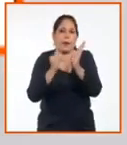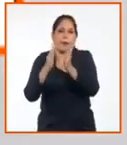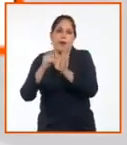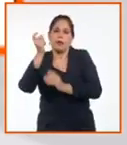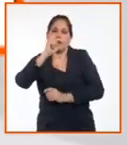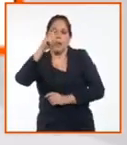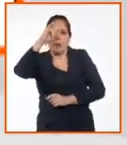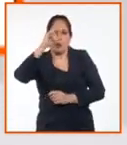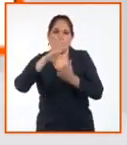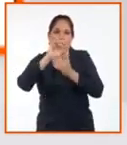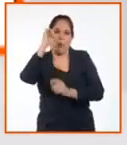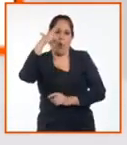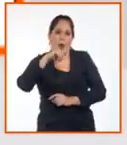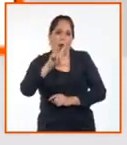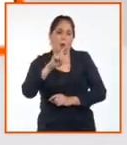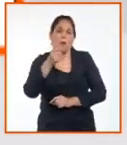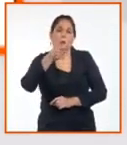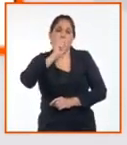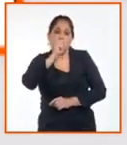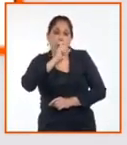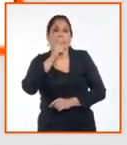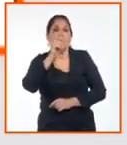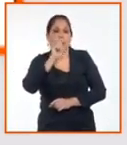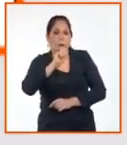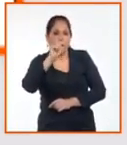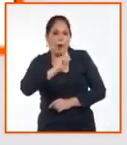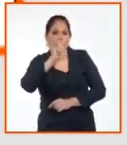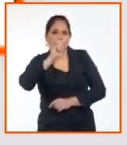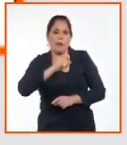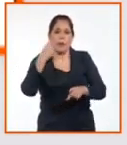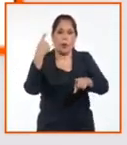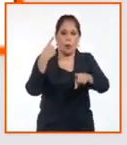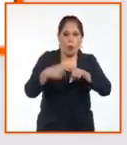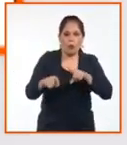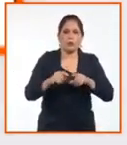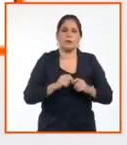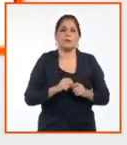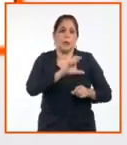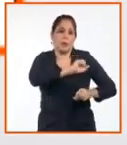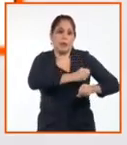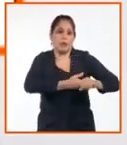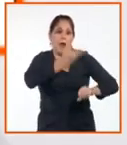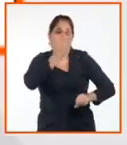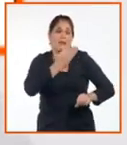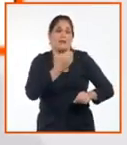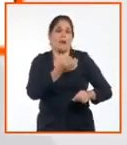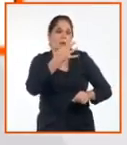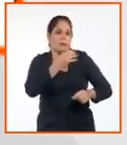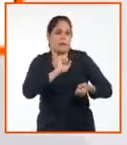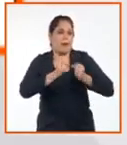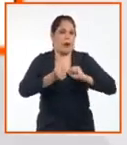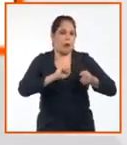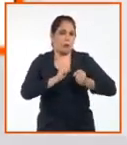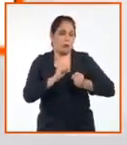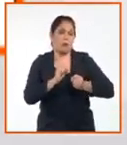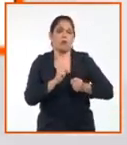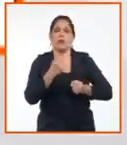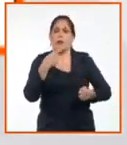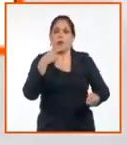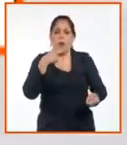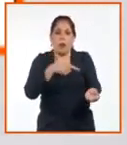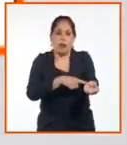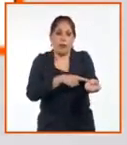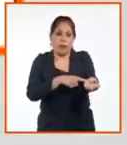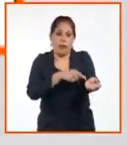mol y hay un grupo que están los anticonceptivos anti hipertensivos y la metformina que ha estado ha tenido su